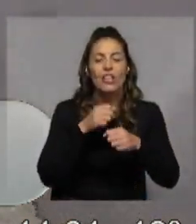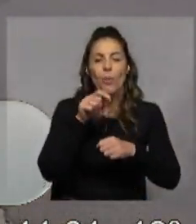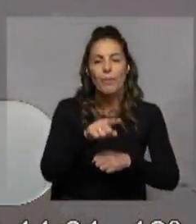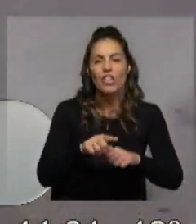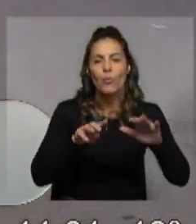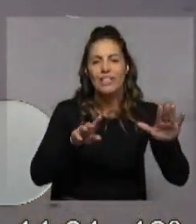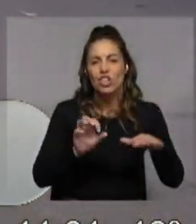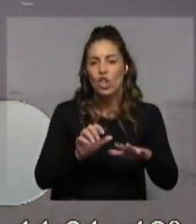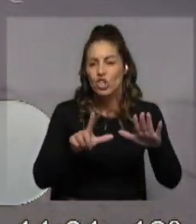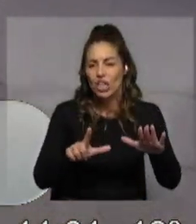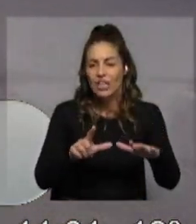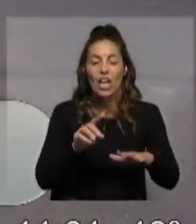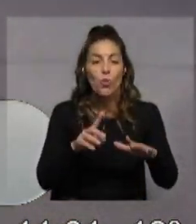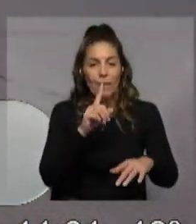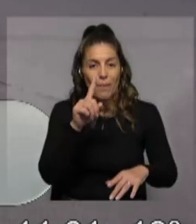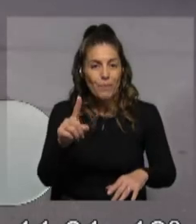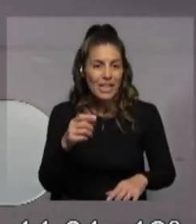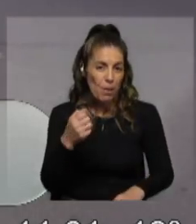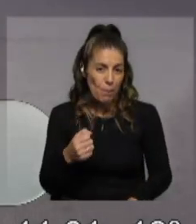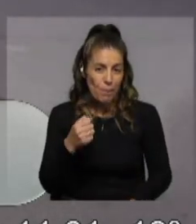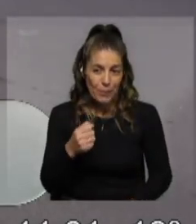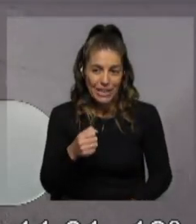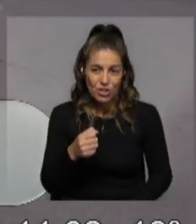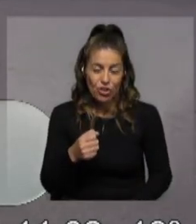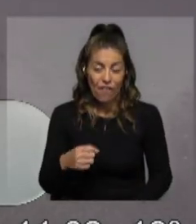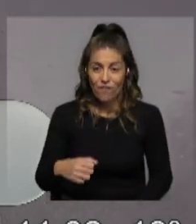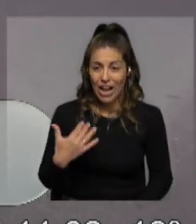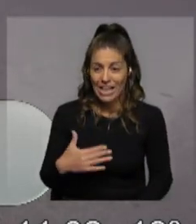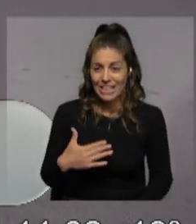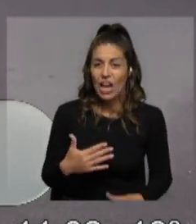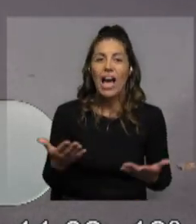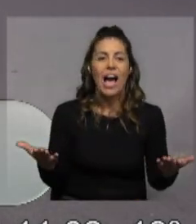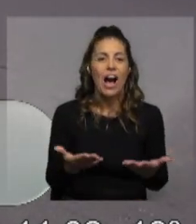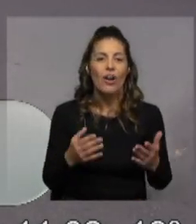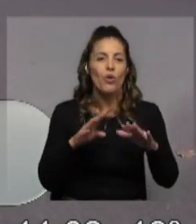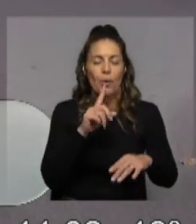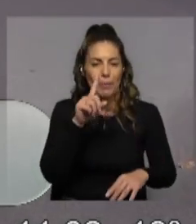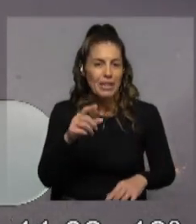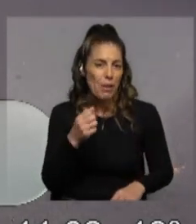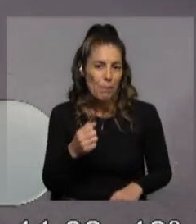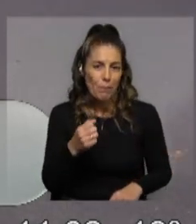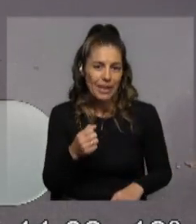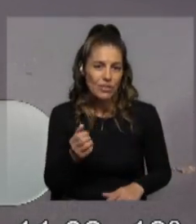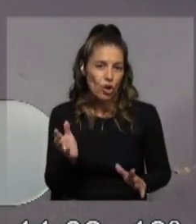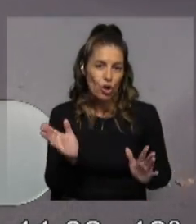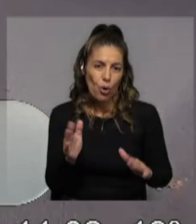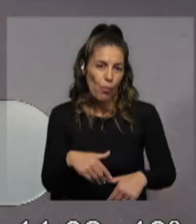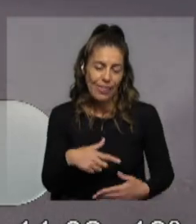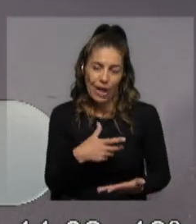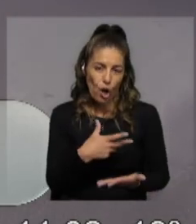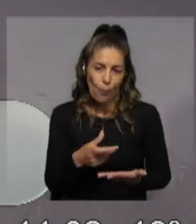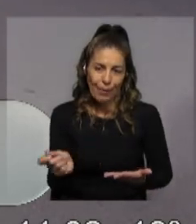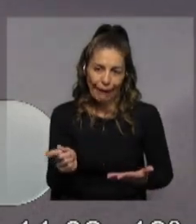Valió 9.000 pesos de lo que era en 1907, 9.000 pesos. Que ahora, hoy en día, 9.000 pesos, digamos que uno no puede comprar ni siquiera